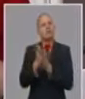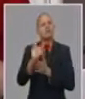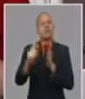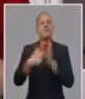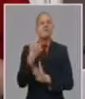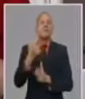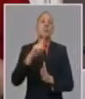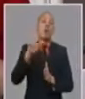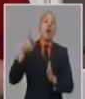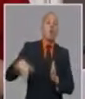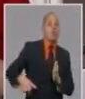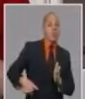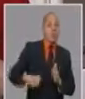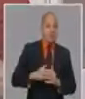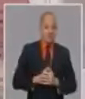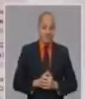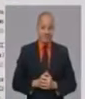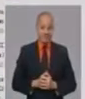de